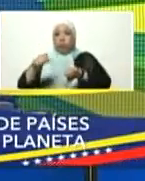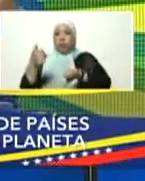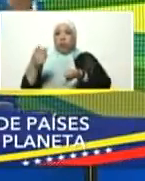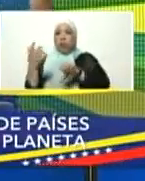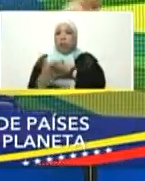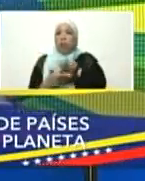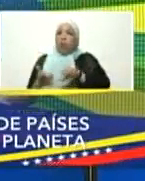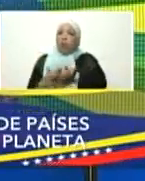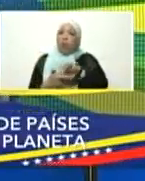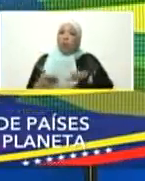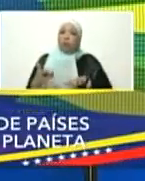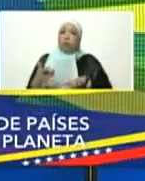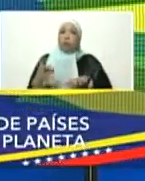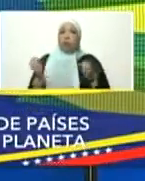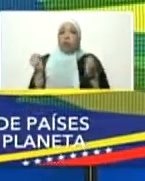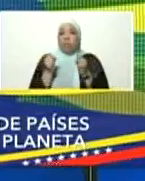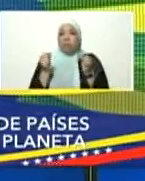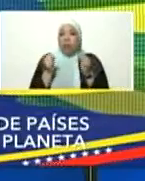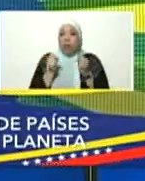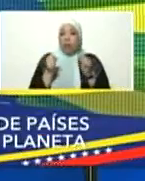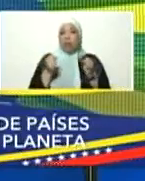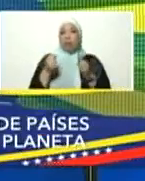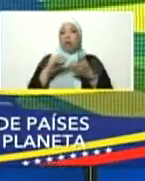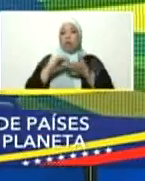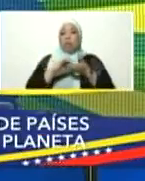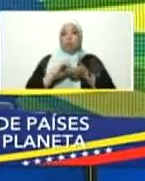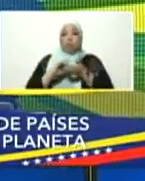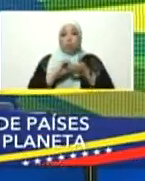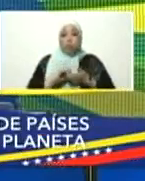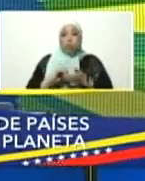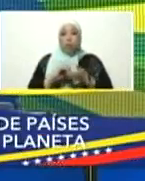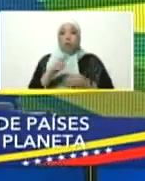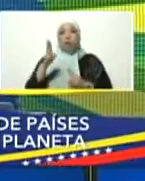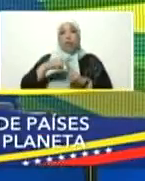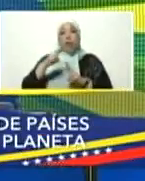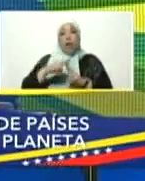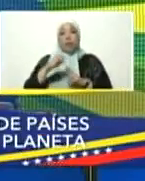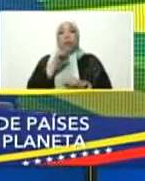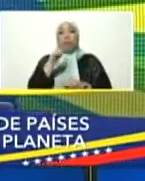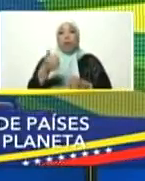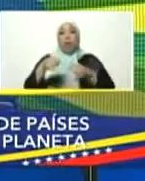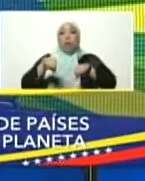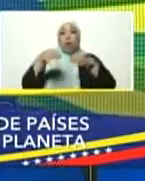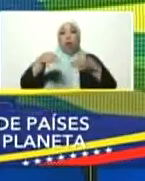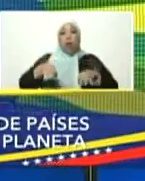destrucción en los Andes venezolanos y del lado de nuestra hermana Colombia también,